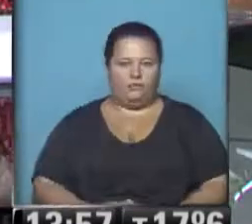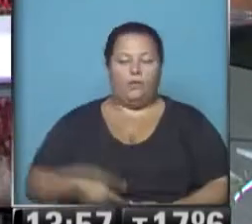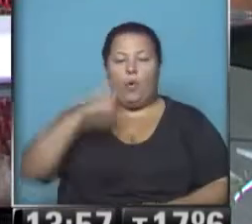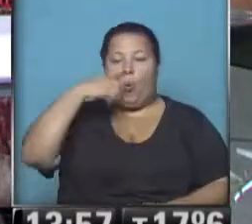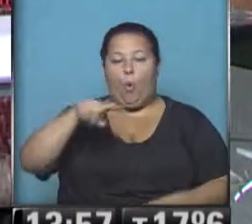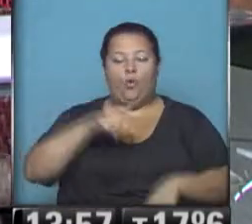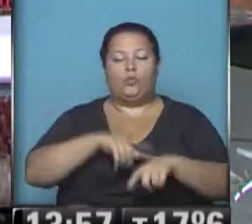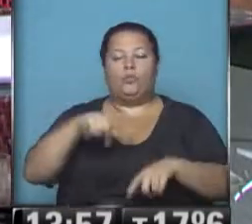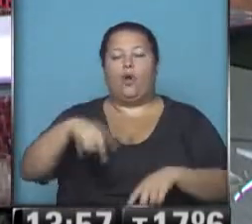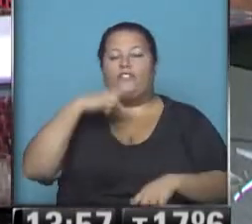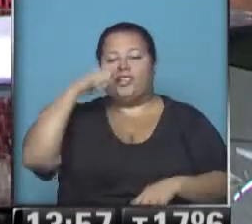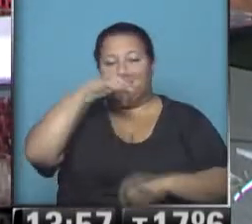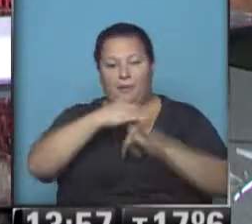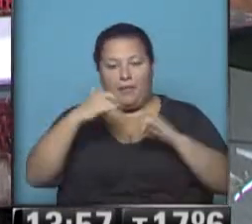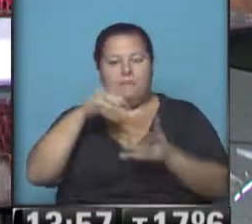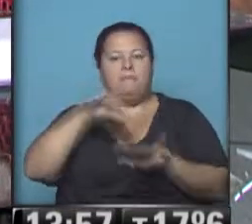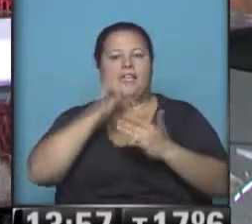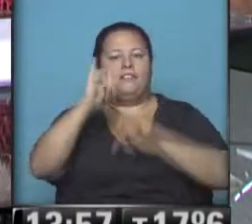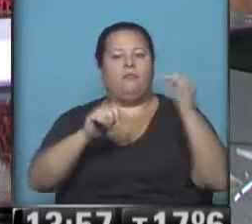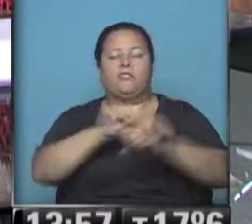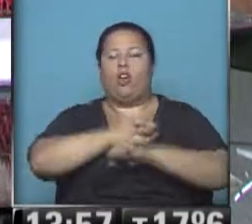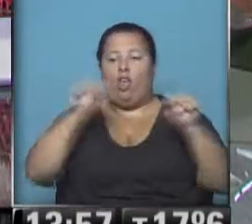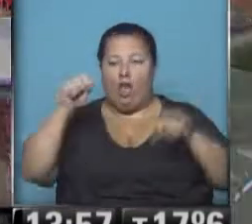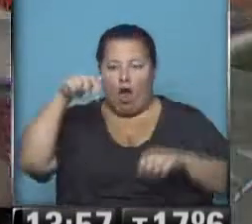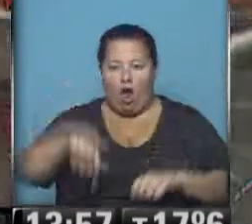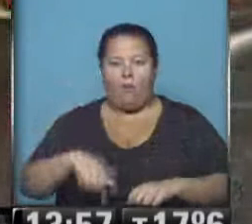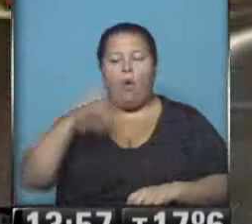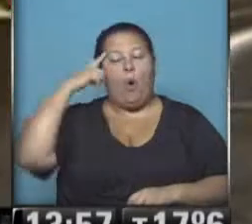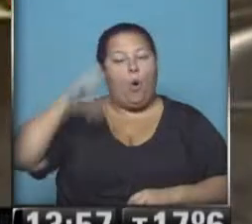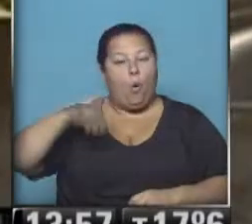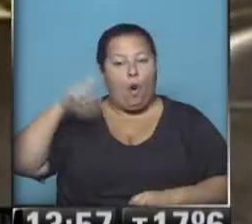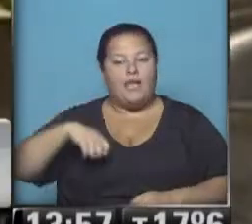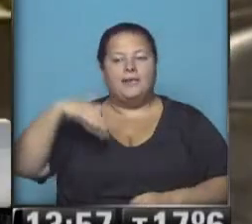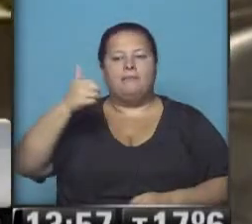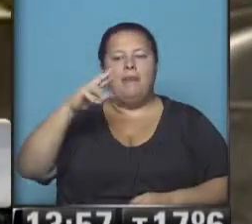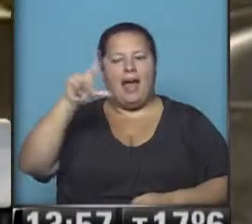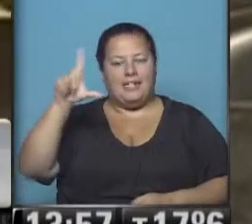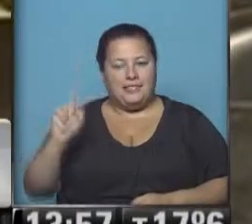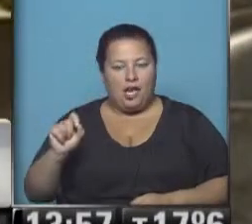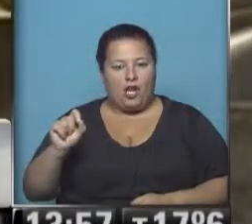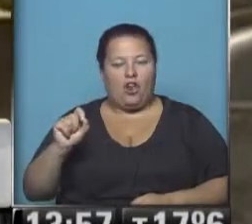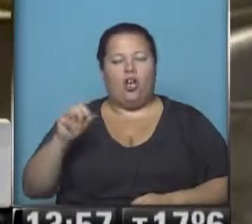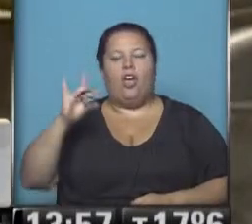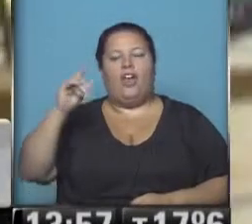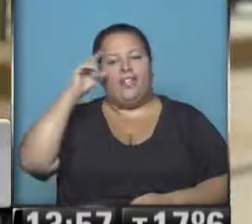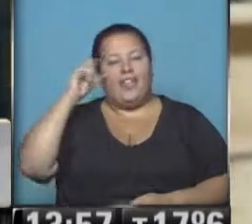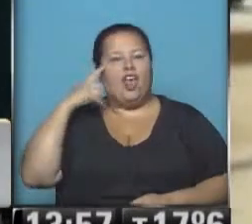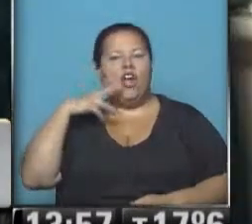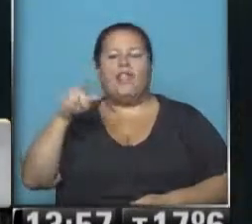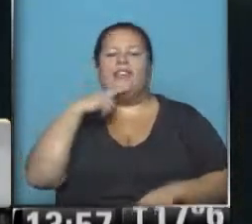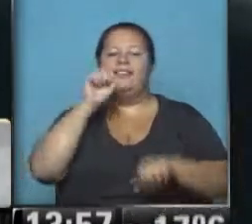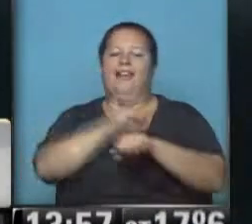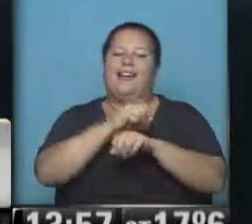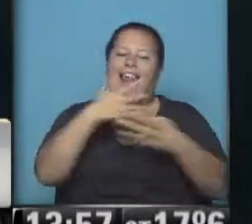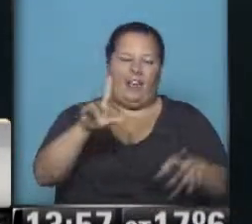Último bloque de Visión 7 Mediodía con otra información de último momento. El juez Marcelo De Giorgi denegó la exención